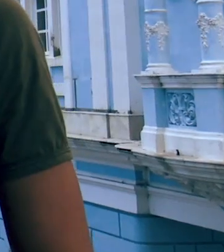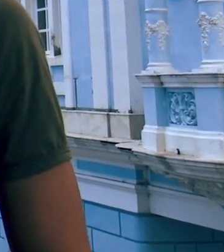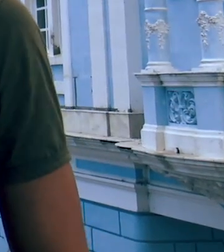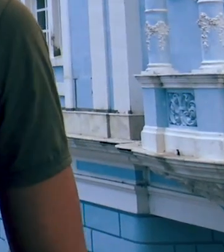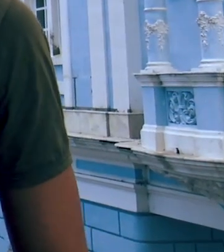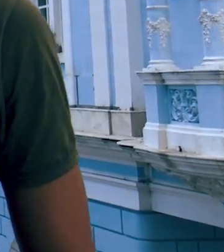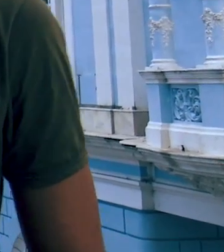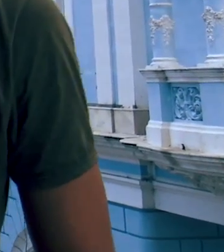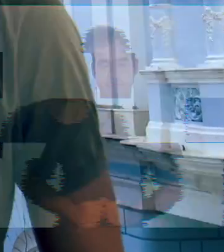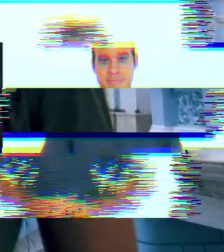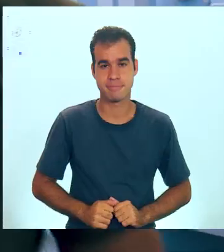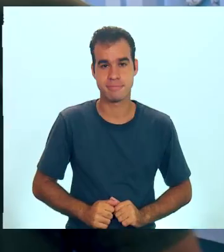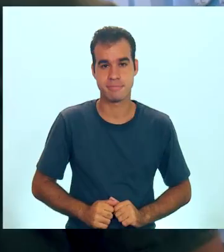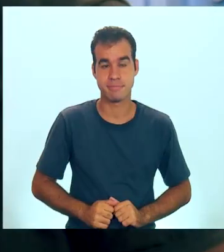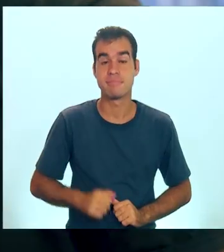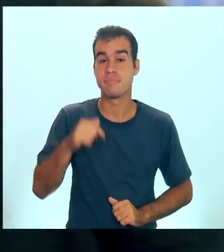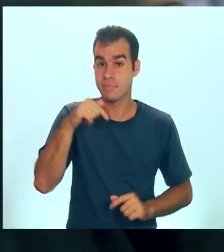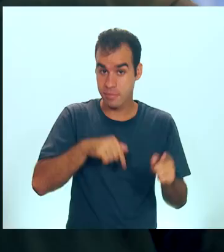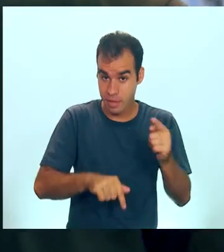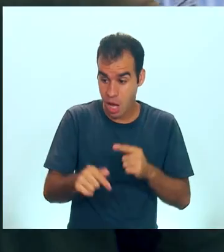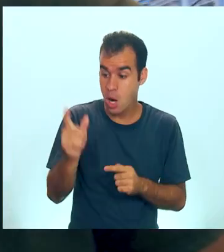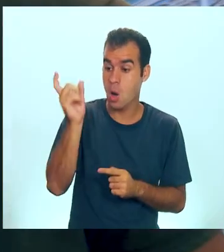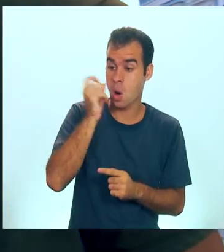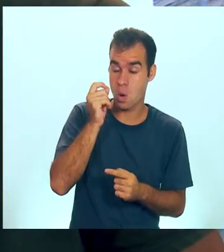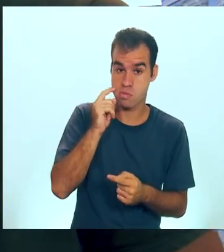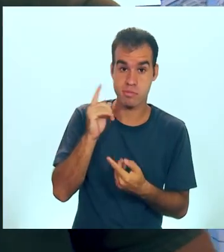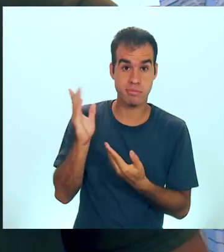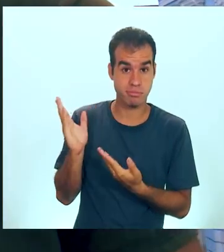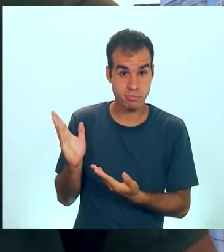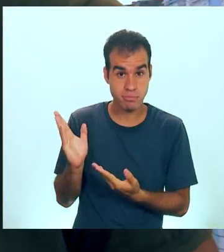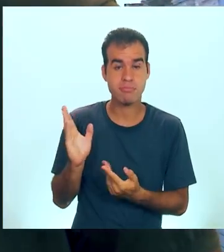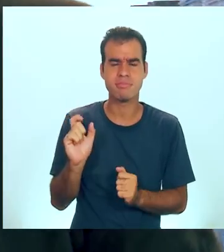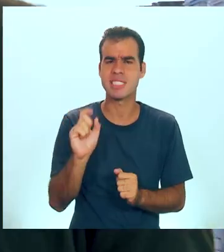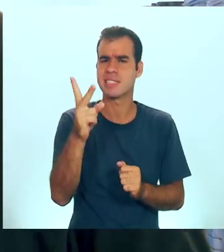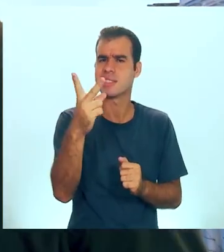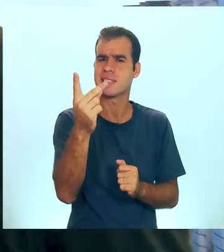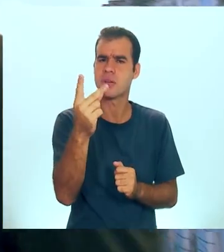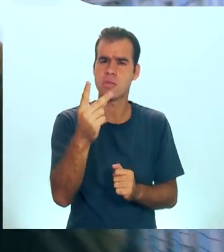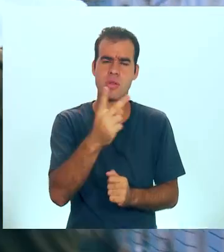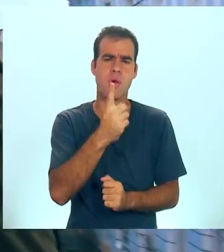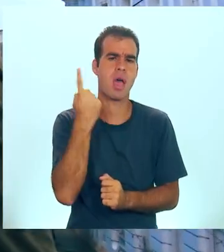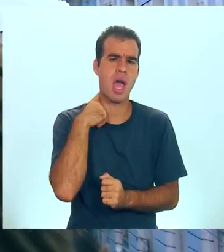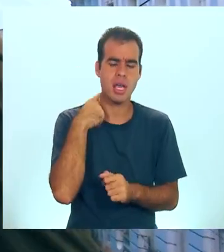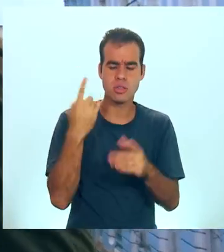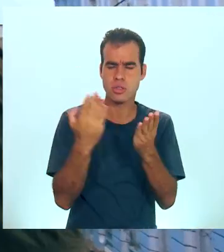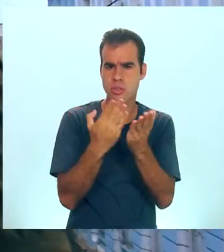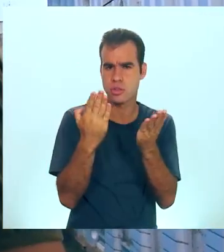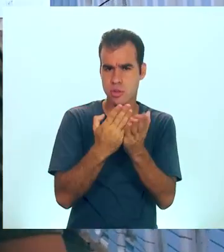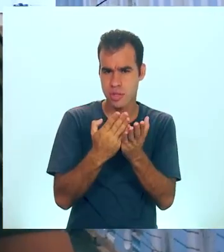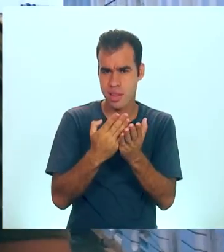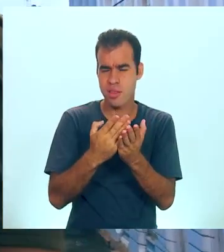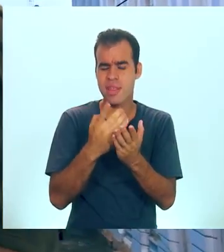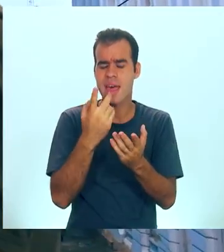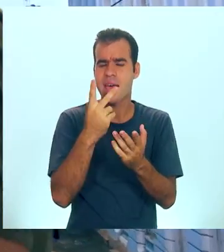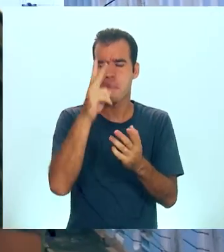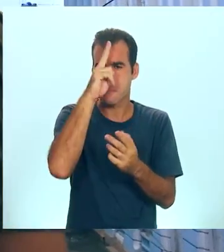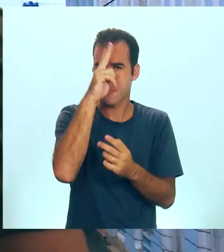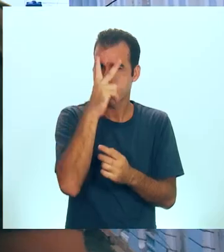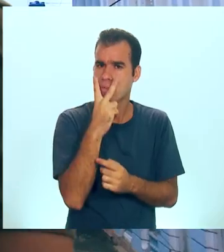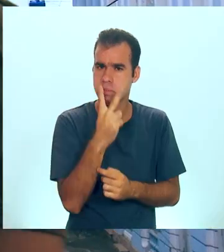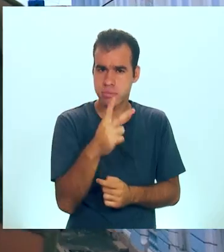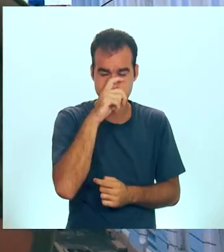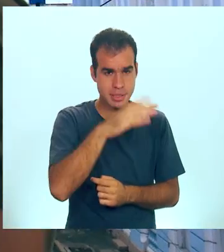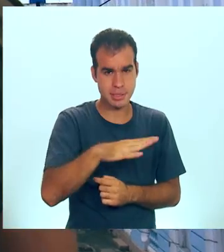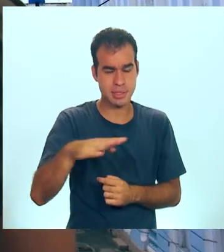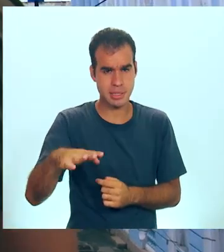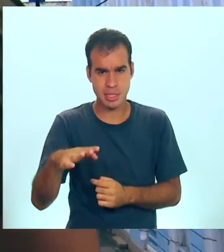En este momento converso con Fernando de la Mora, residente de segundo año de pediatría. Bienvenido a nuestro espacio y cuéntame cuál ha sido la labor